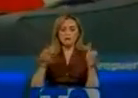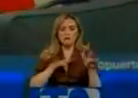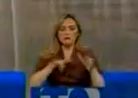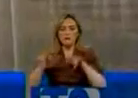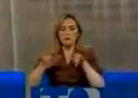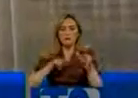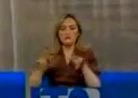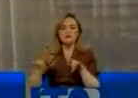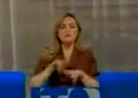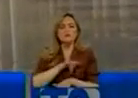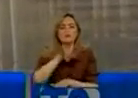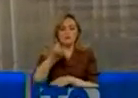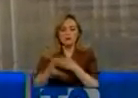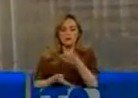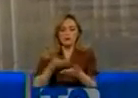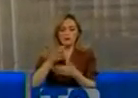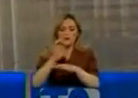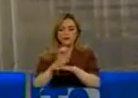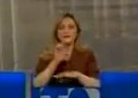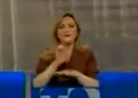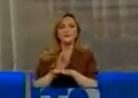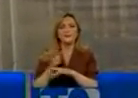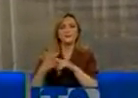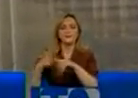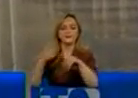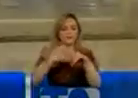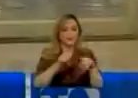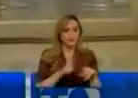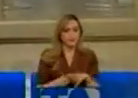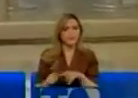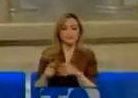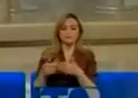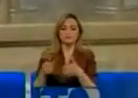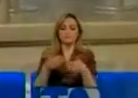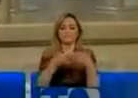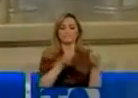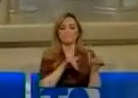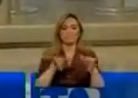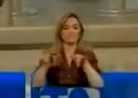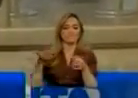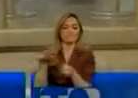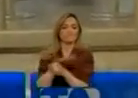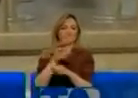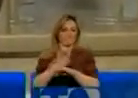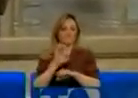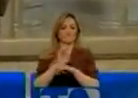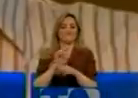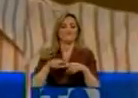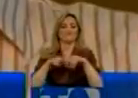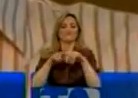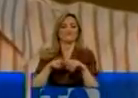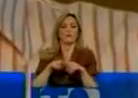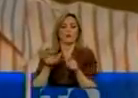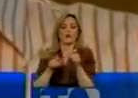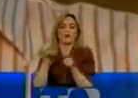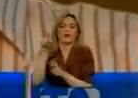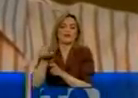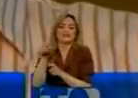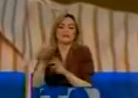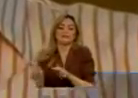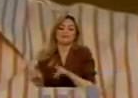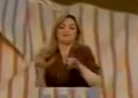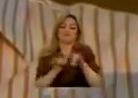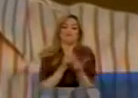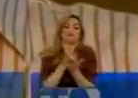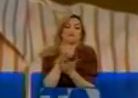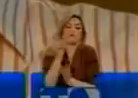las operaciones aéreas comerciales en Ecuador y ya todas las frecuencias están habilitadas en su totalidad, dependen de la demanda. Durante el mes de octubre hay un aumento